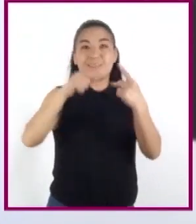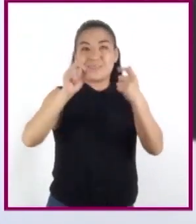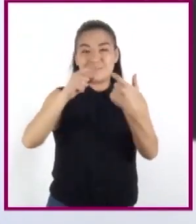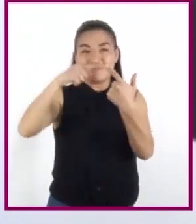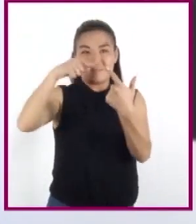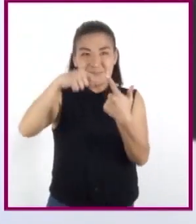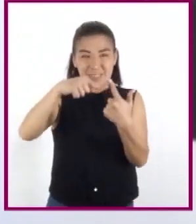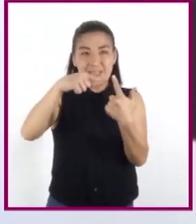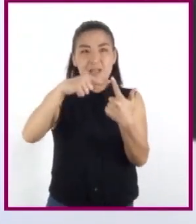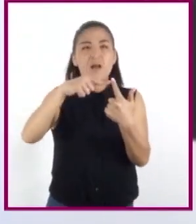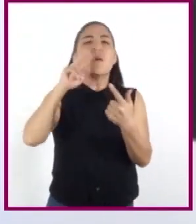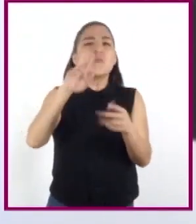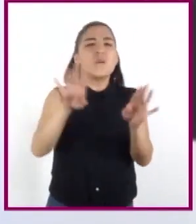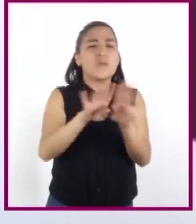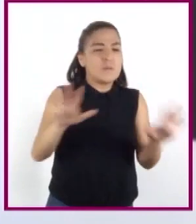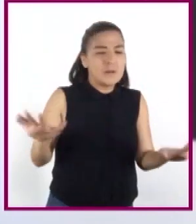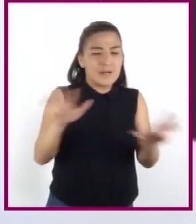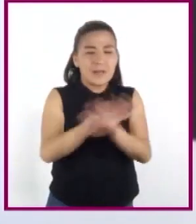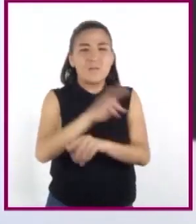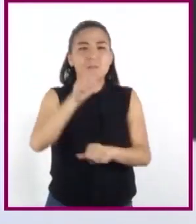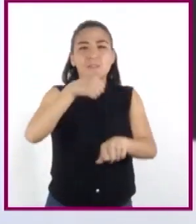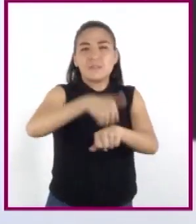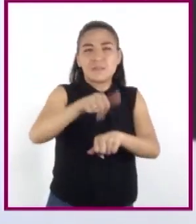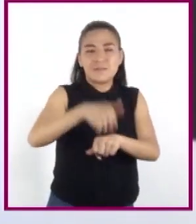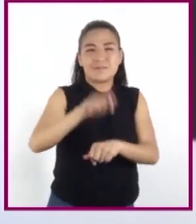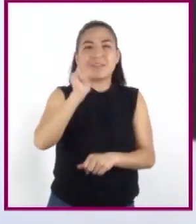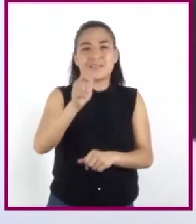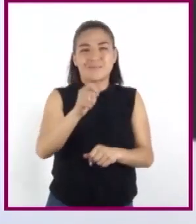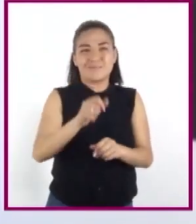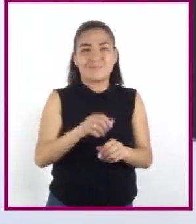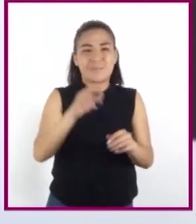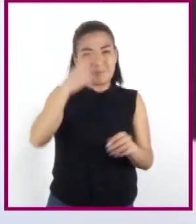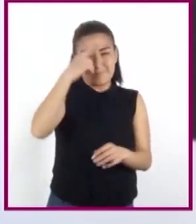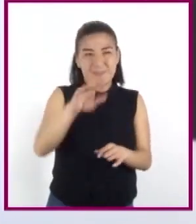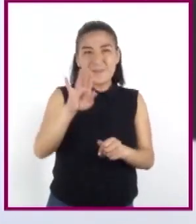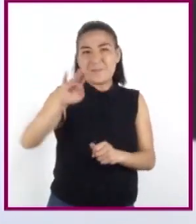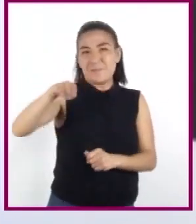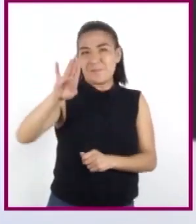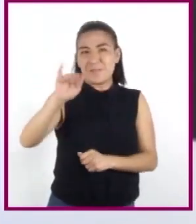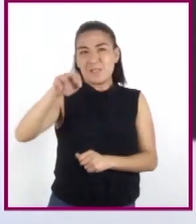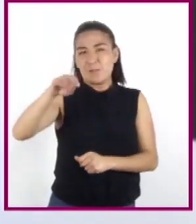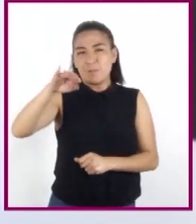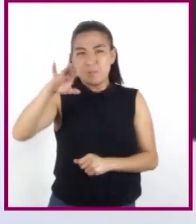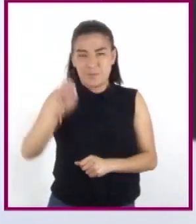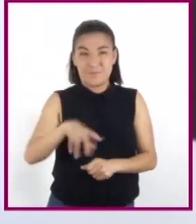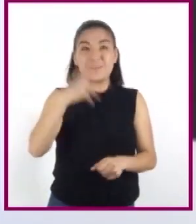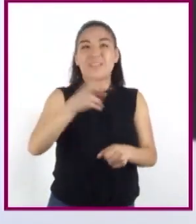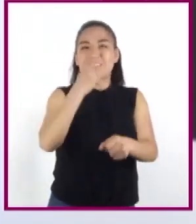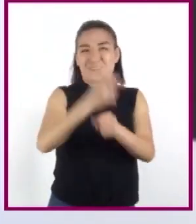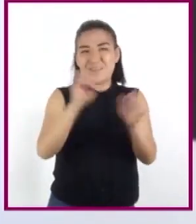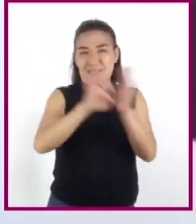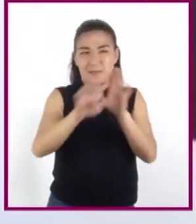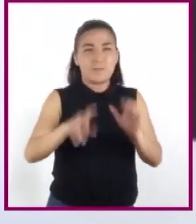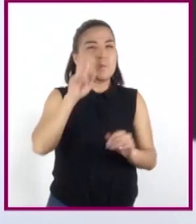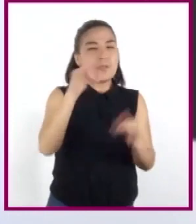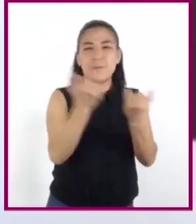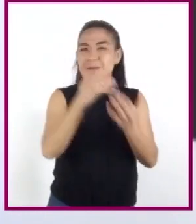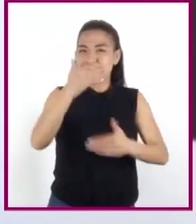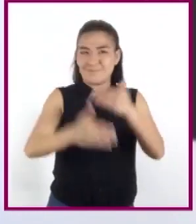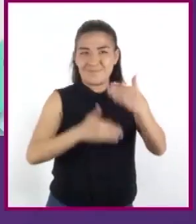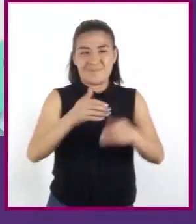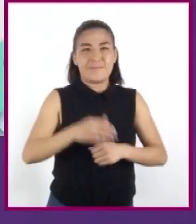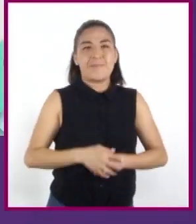diferencia, obtenemos los términos de los binomios conjugados. En el segundo ejemplo, sigamos los mismos pasos de esta